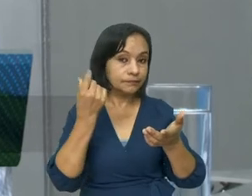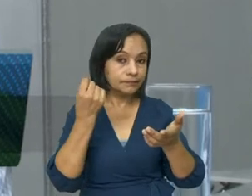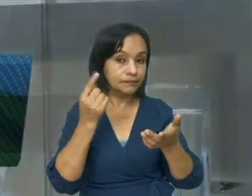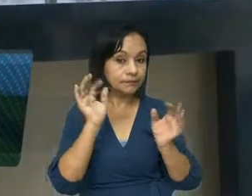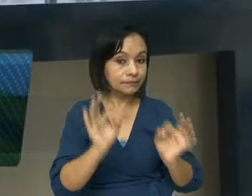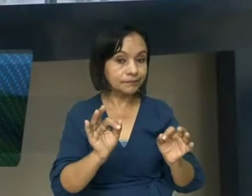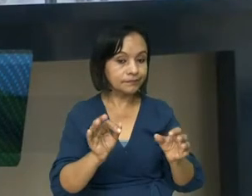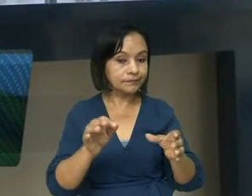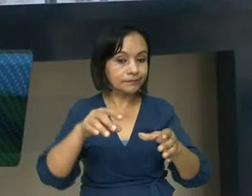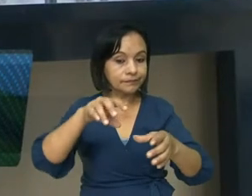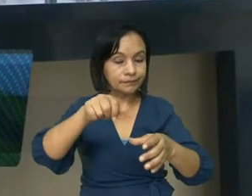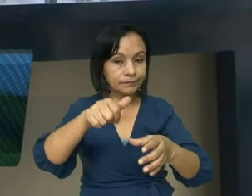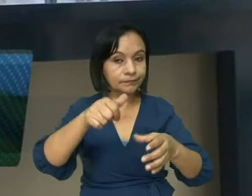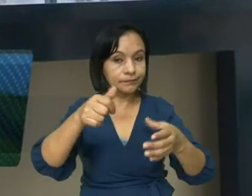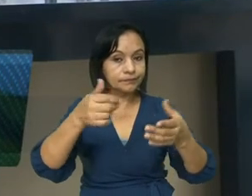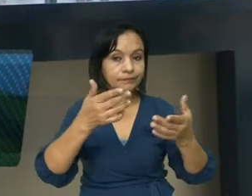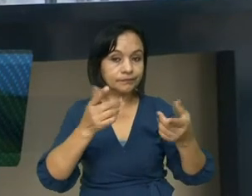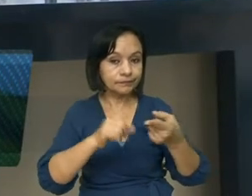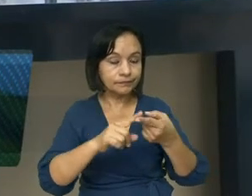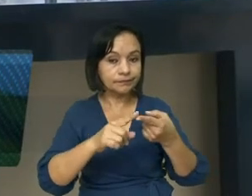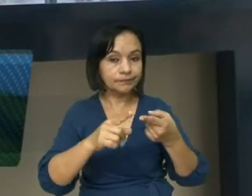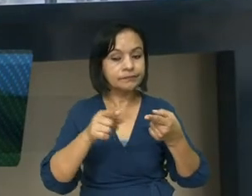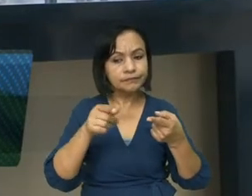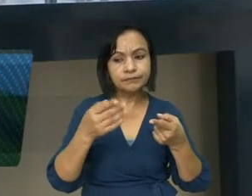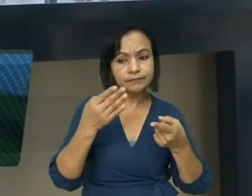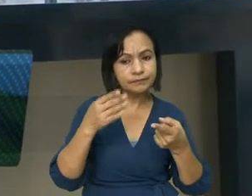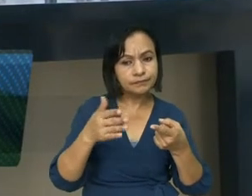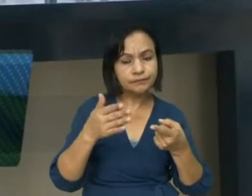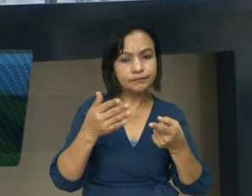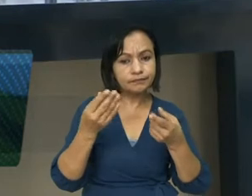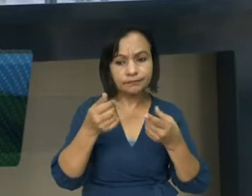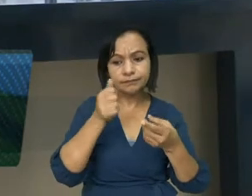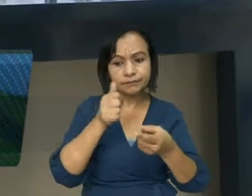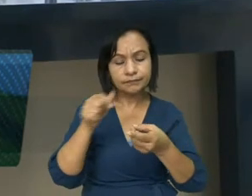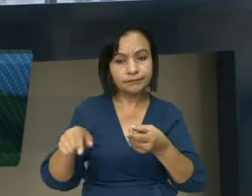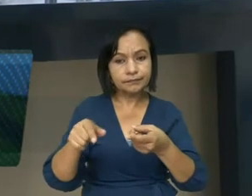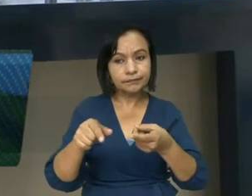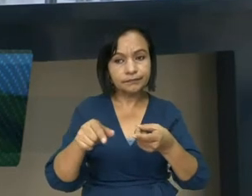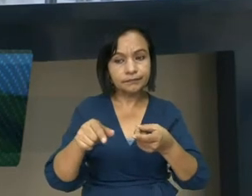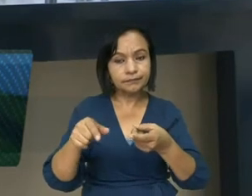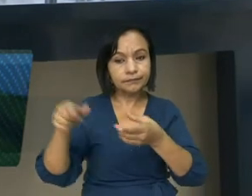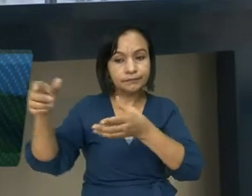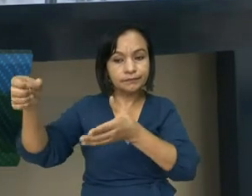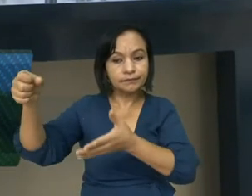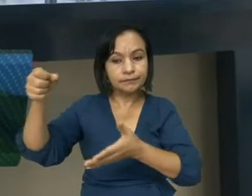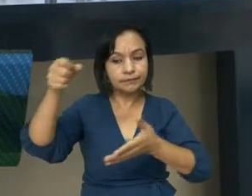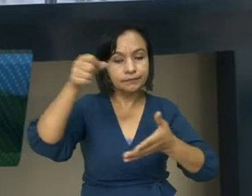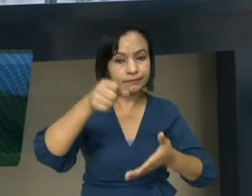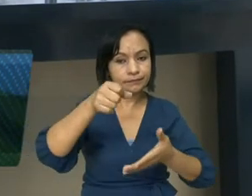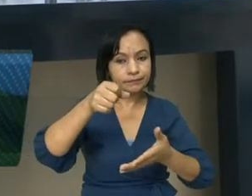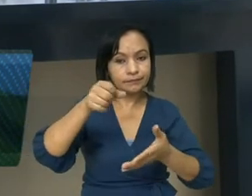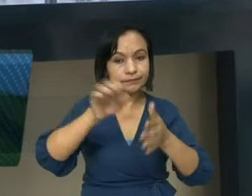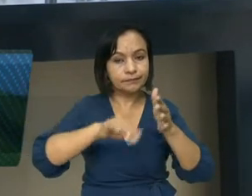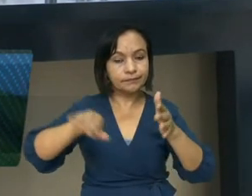que tiene los elementos de calidad, cantidad, pero a la hora de trasladarla, entonces se ocupa